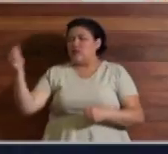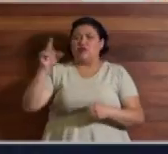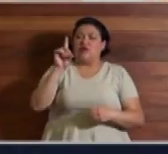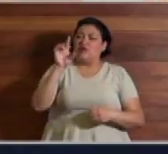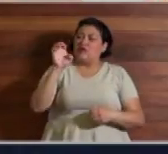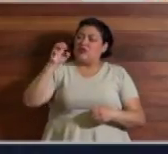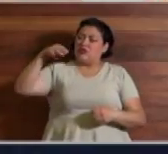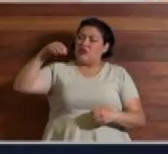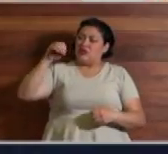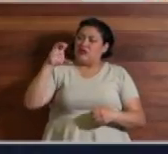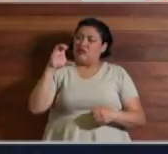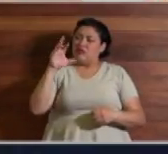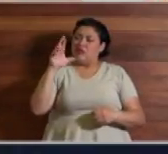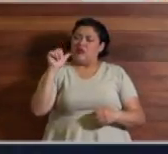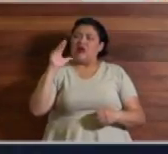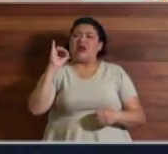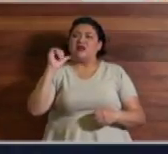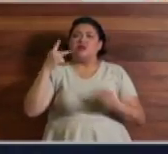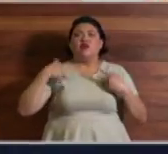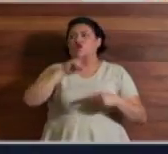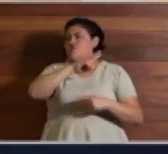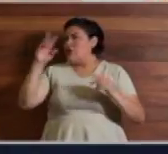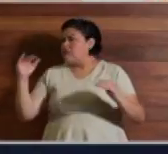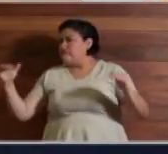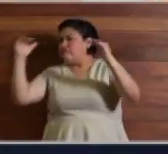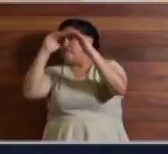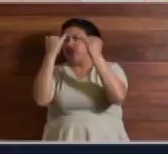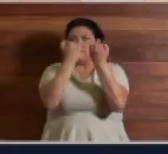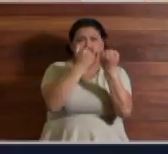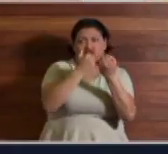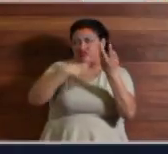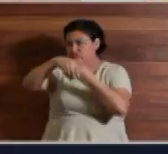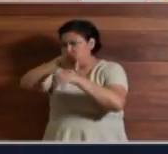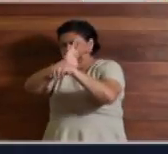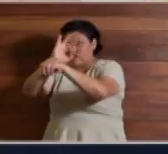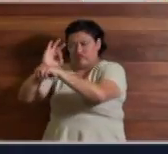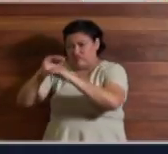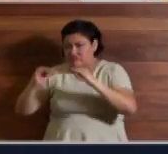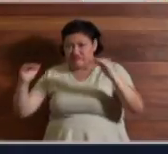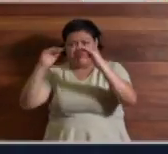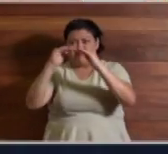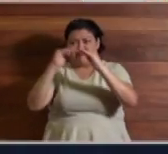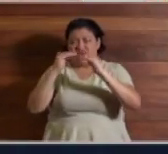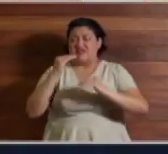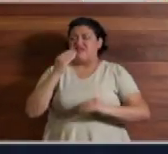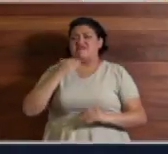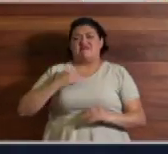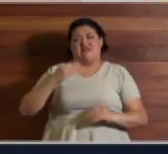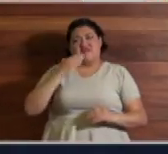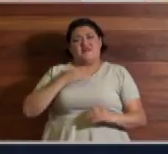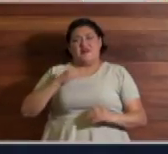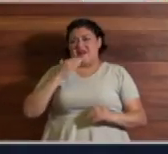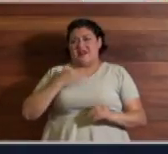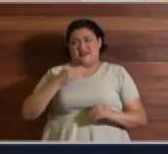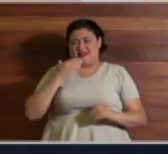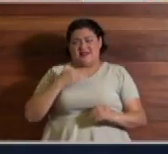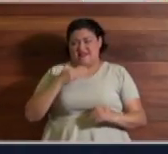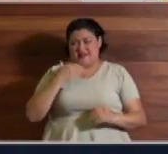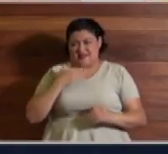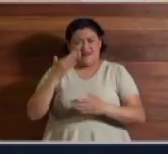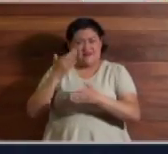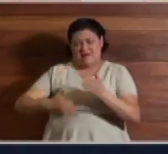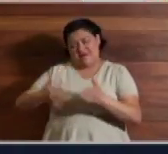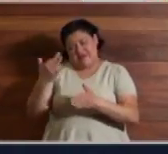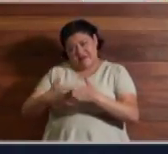y nos damos cuenta cómo hoy, sin duda, tiene más pertinencia la reflexión que nos convocó el PNUD hace